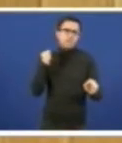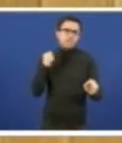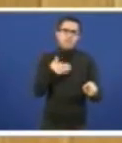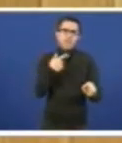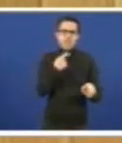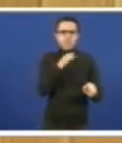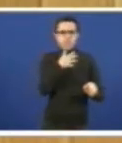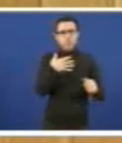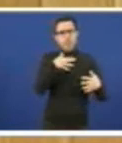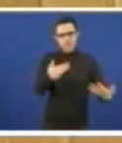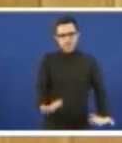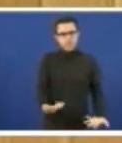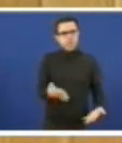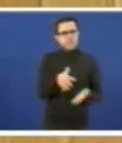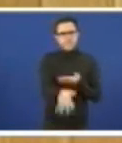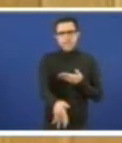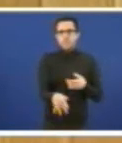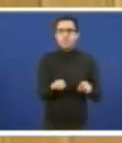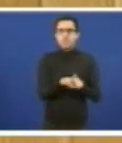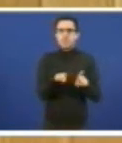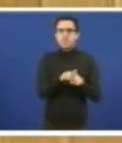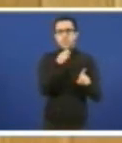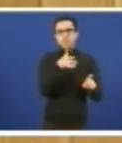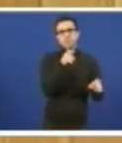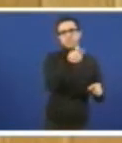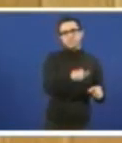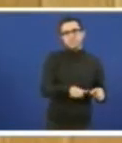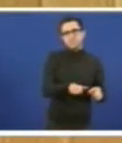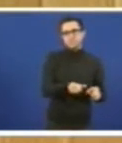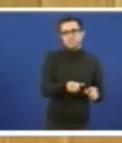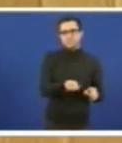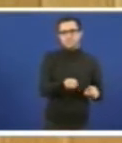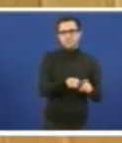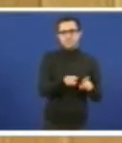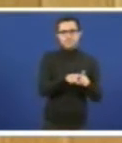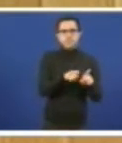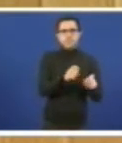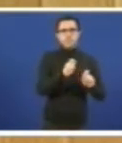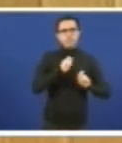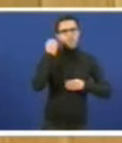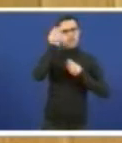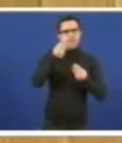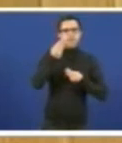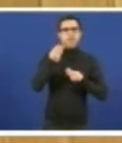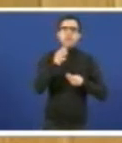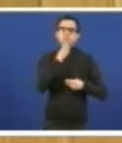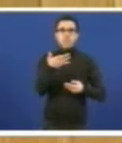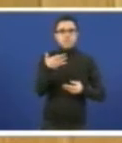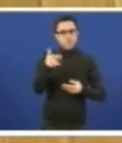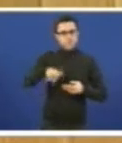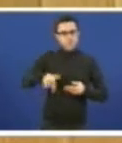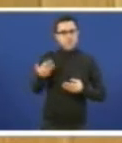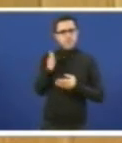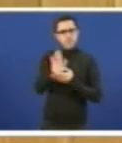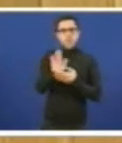actualidade, porque entre a presencia e a actualidade media a reflexión. De aí que hoxe traemos unha proposición non de lei que